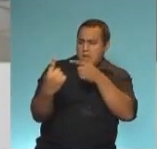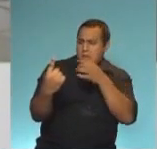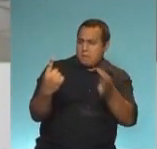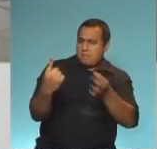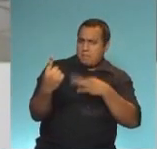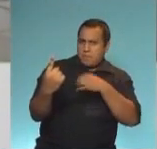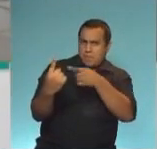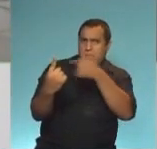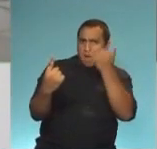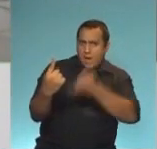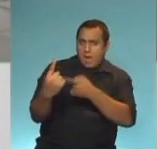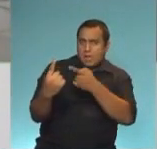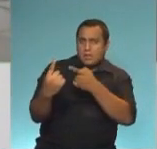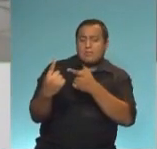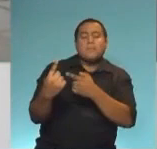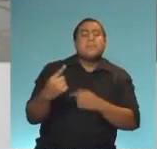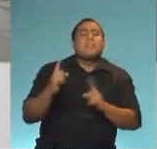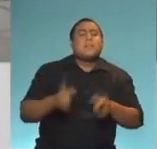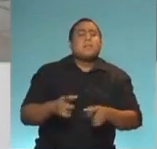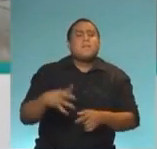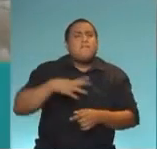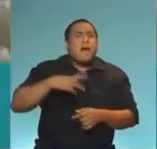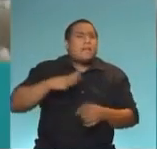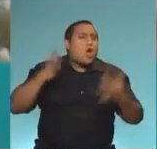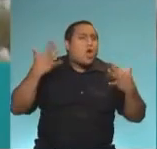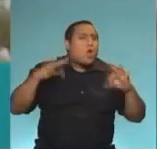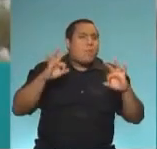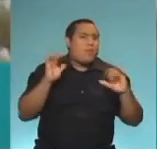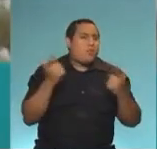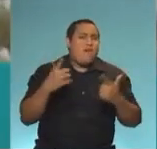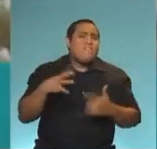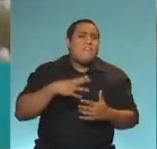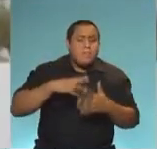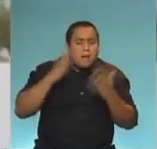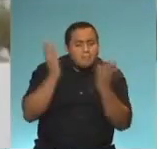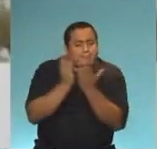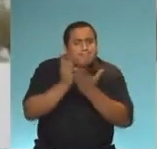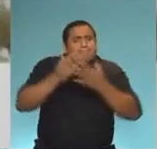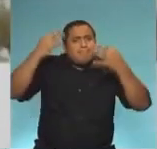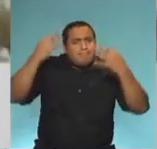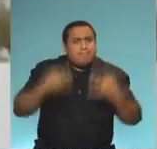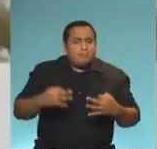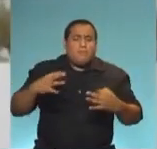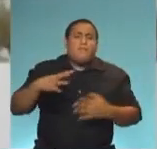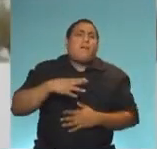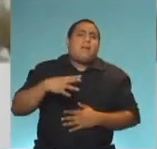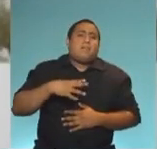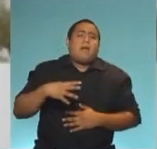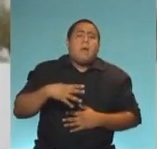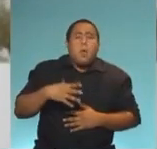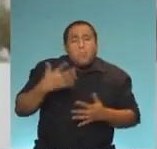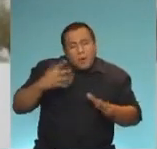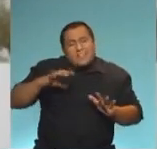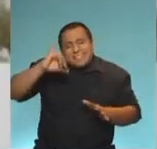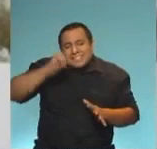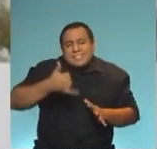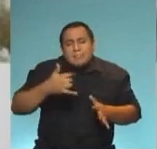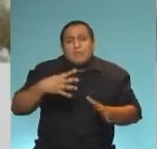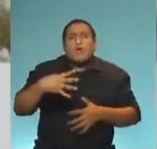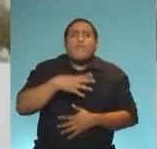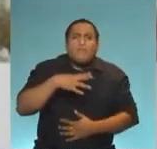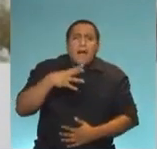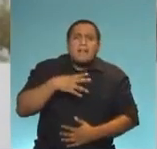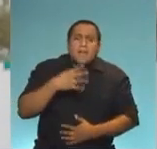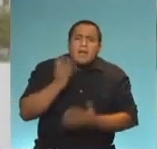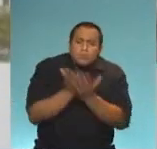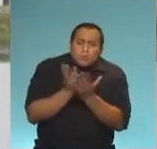está completo, entiendo yo, el estudio que reafirme, hay muchas posibilidades de que sí lo sea, pero falta todavía